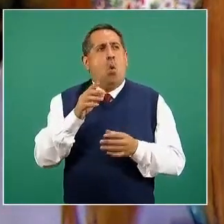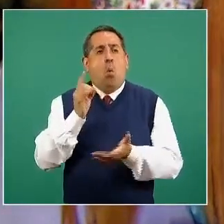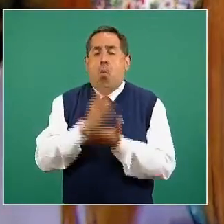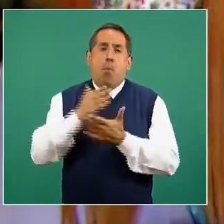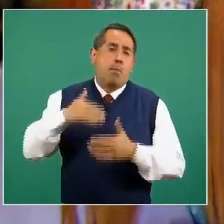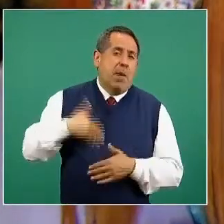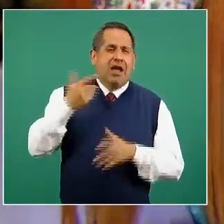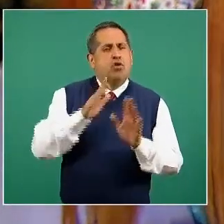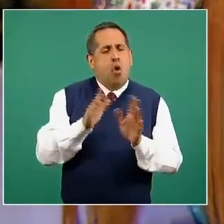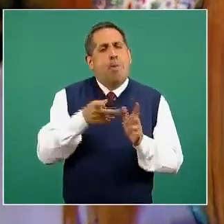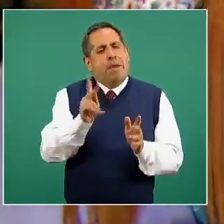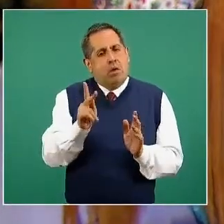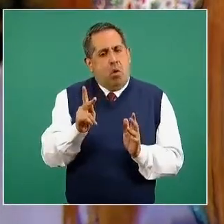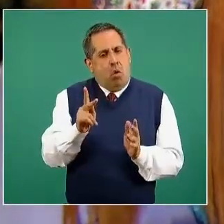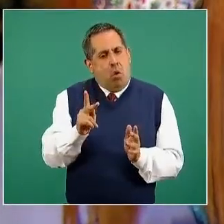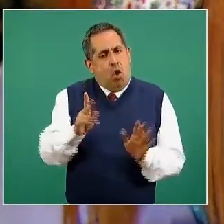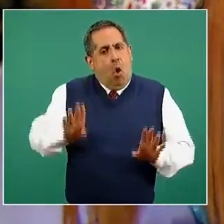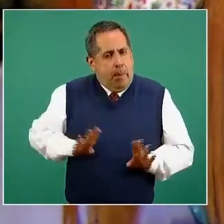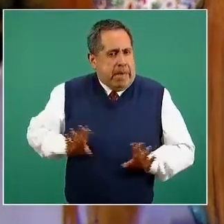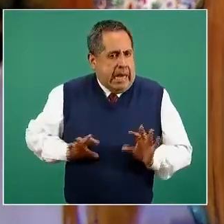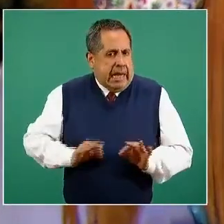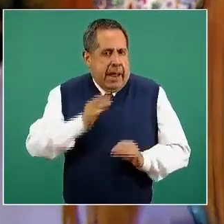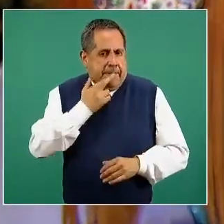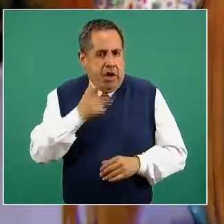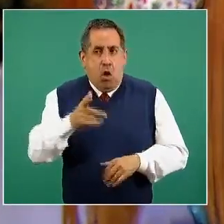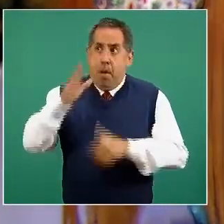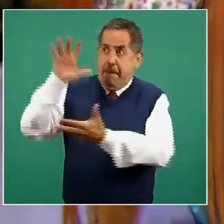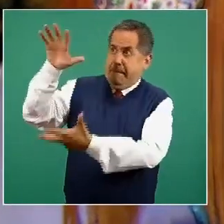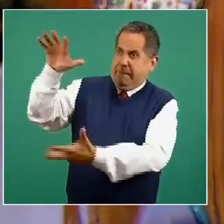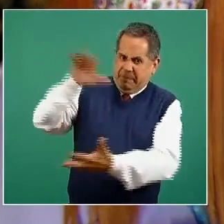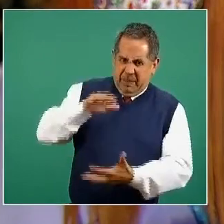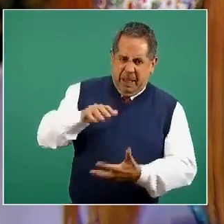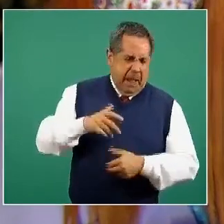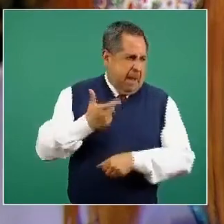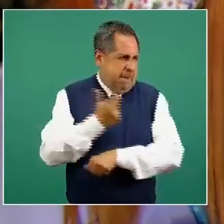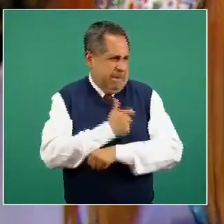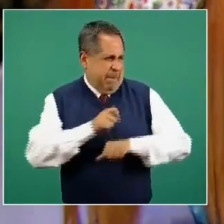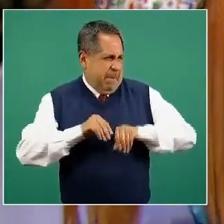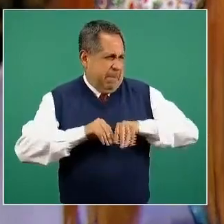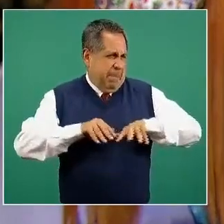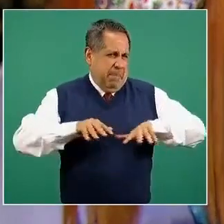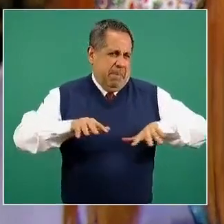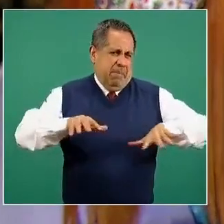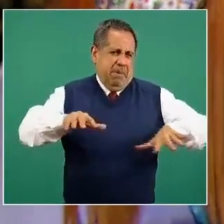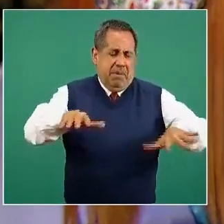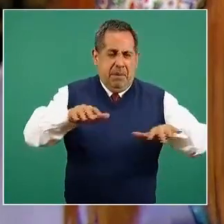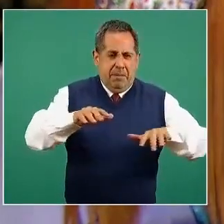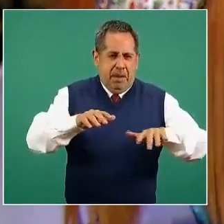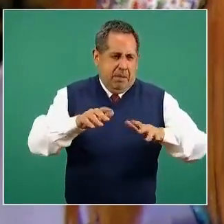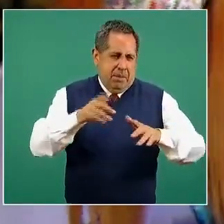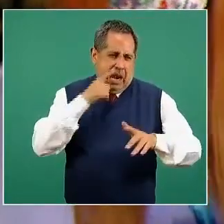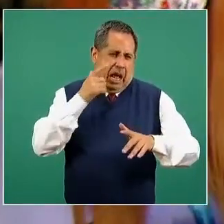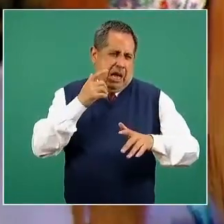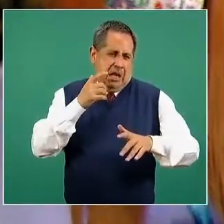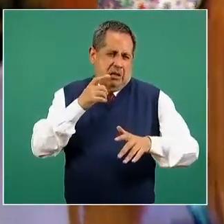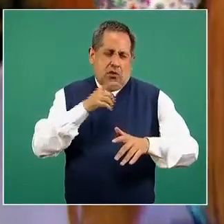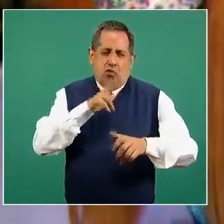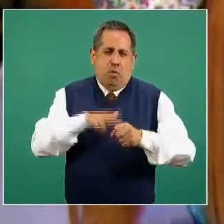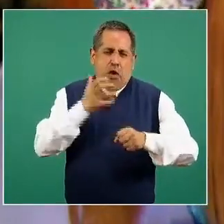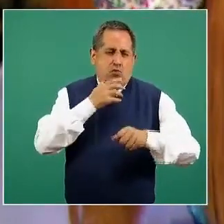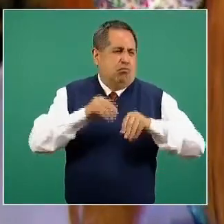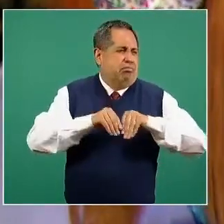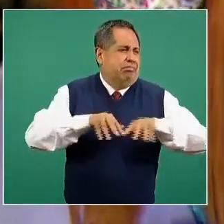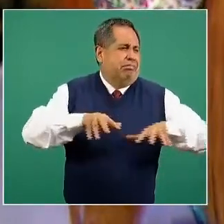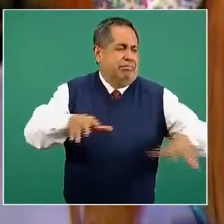solución para pues una vacunación todavía más masiva, porque se puede manejar como una vacuna, llamémosle común o tradicional. Y